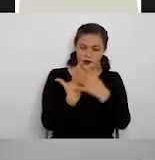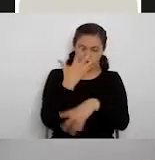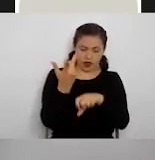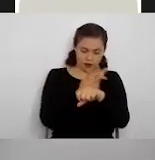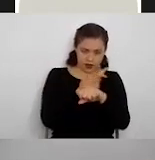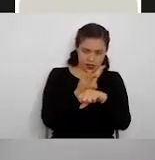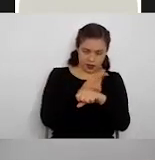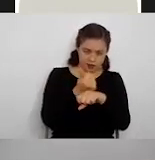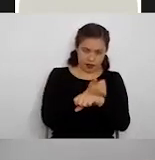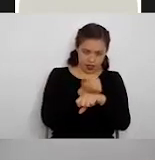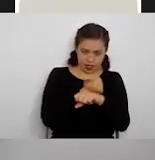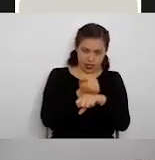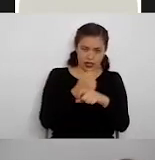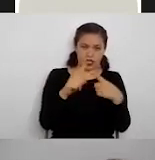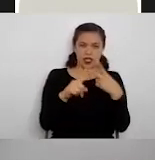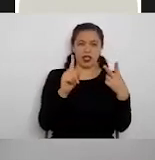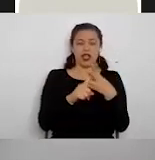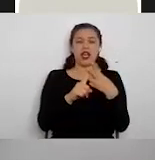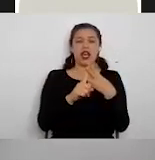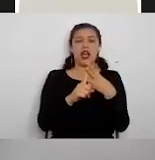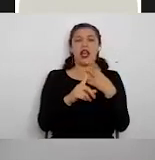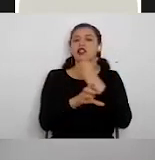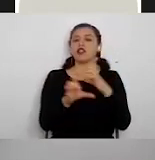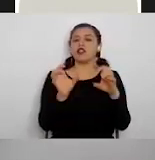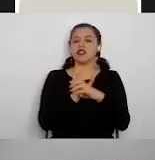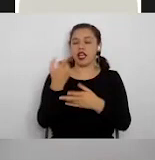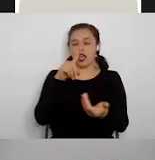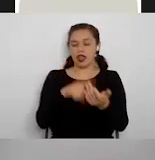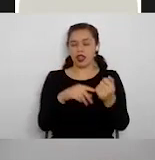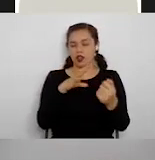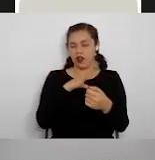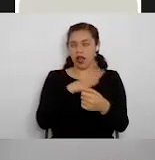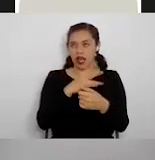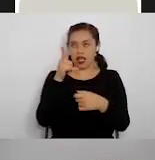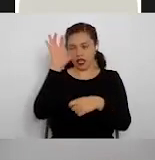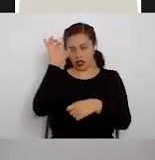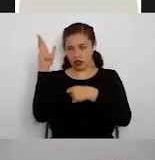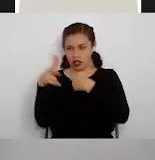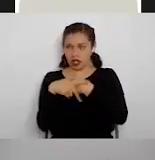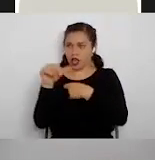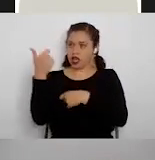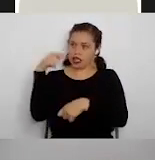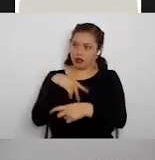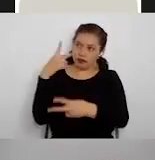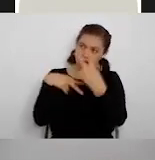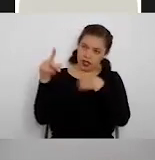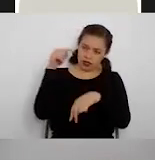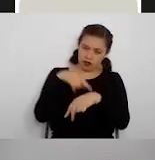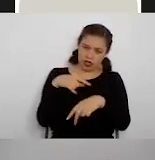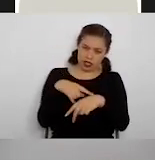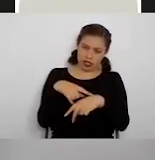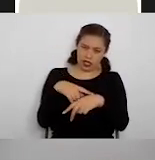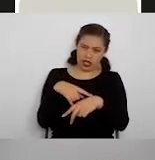entre las utilidades de las empresas extranjeras instaladas en México que deciden